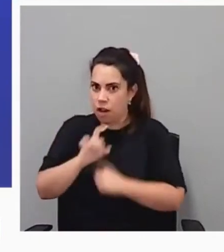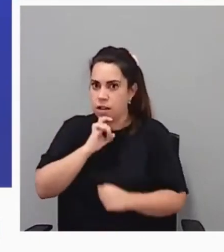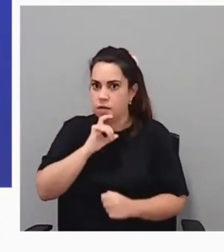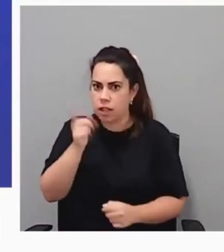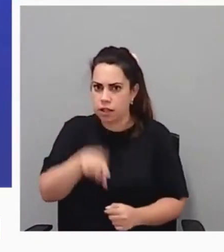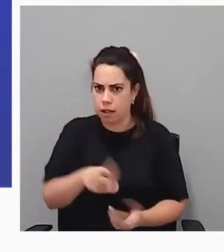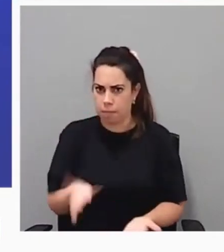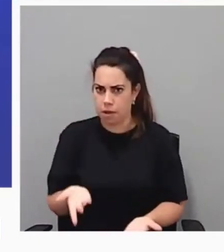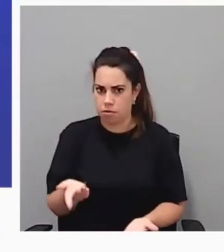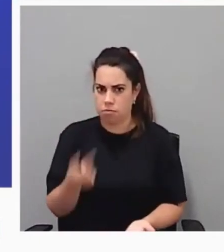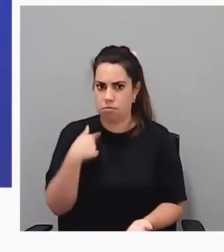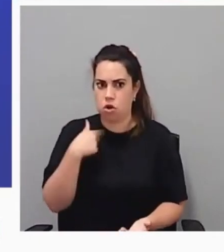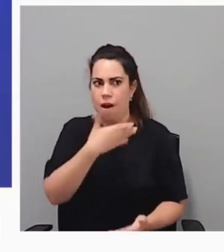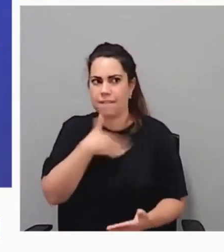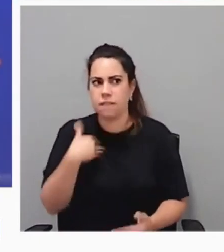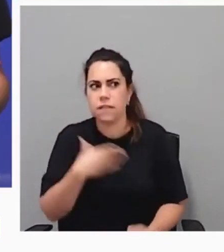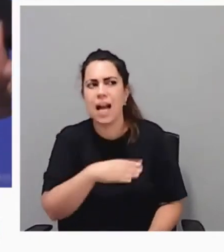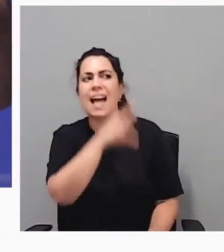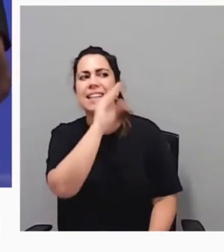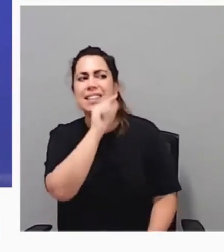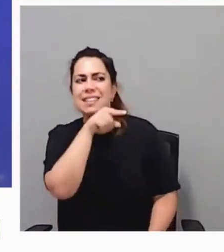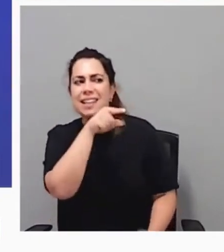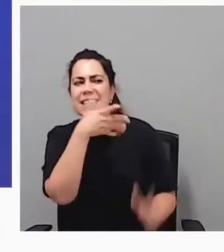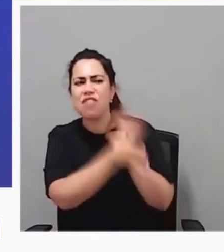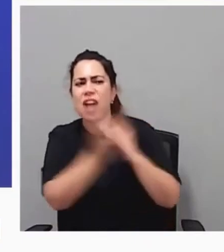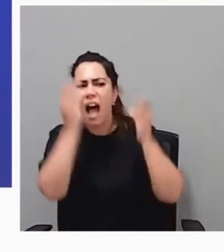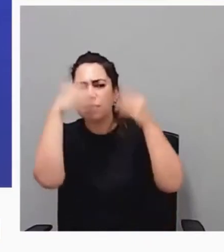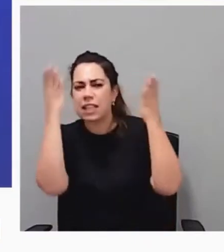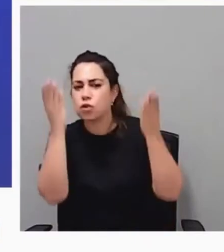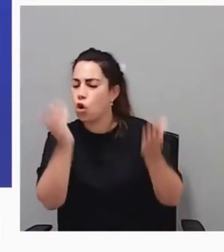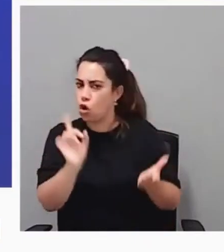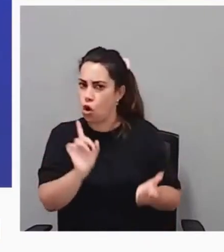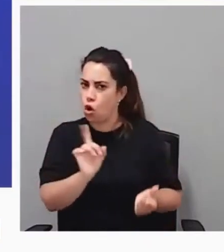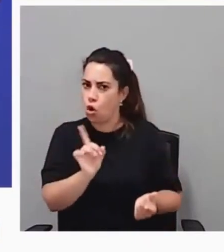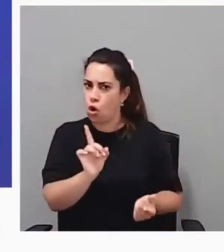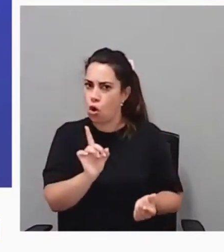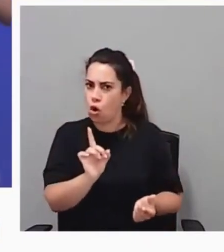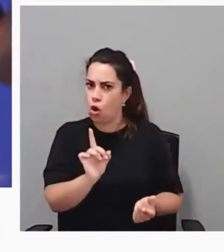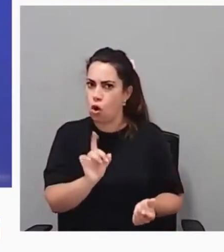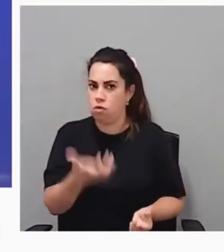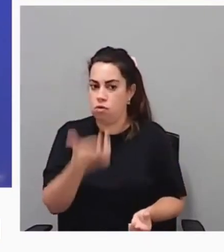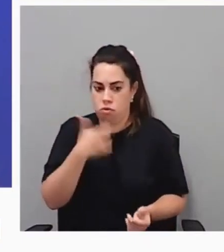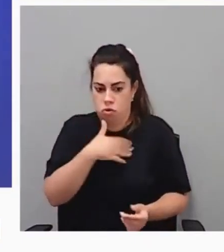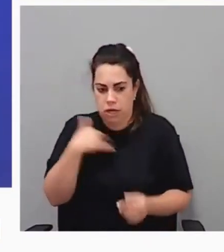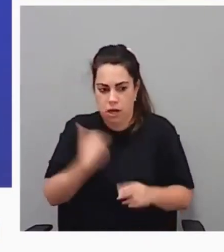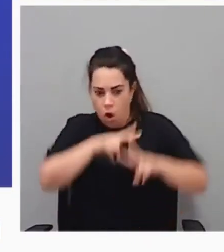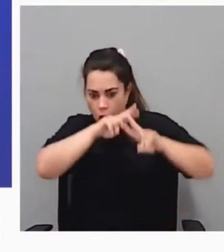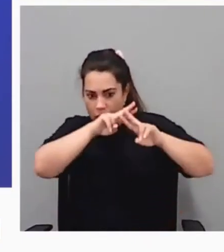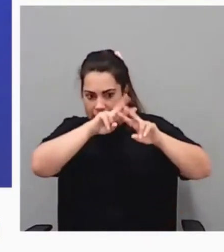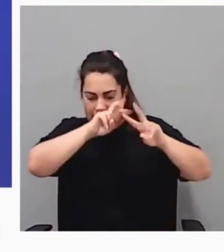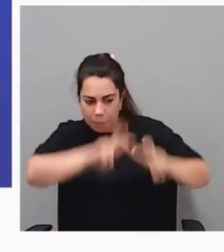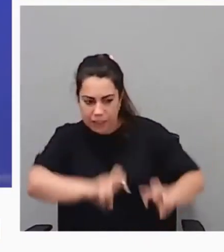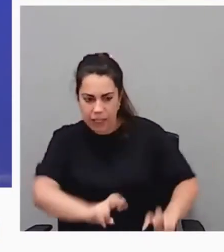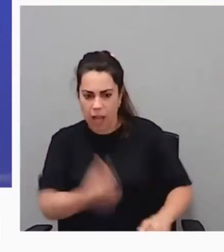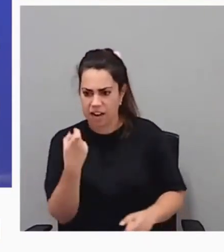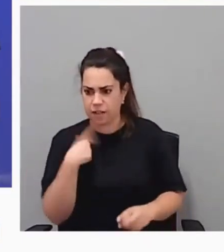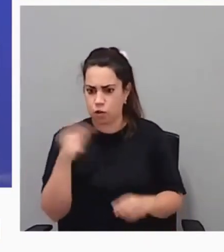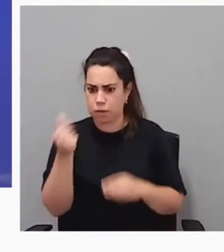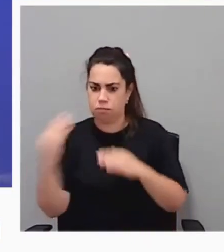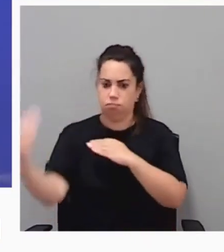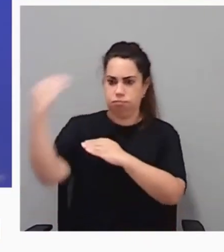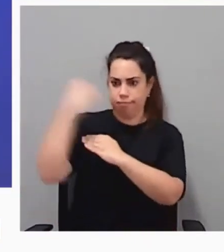hace en abstracto. Si yo quiero investigar, lo que quiero es que me den fondos para investigación y quiero que reconozcan mi trabajo. Esto en un entramado